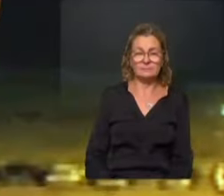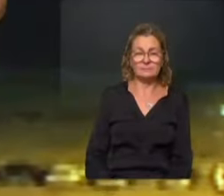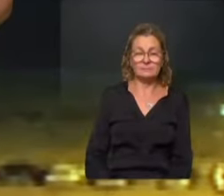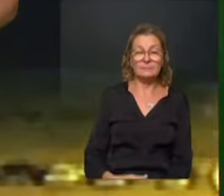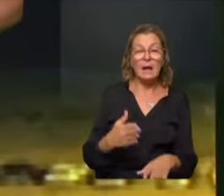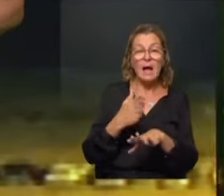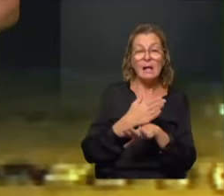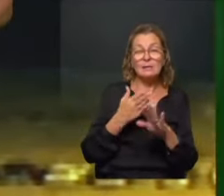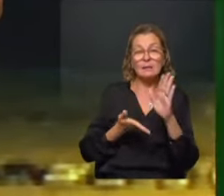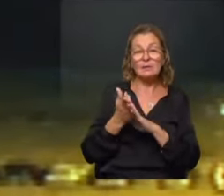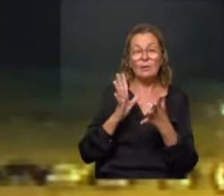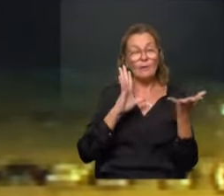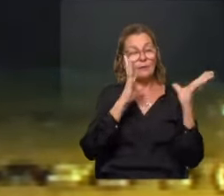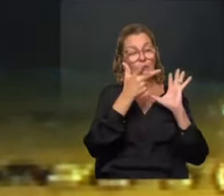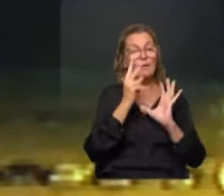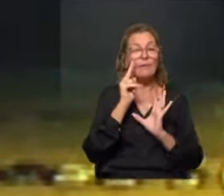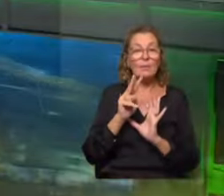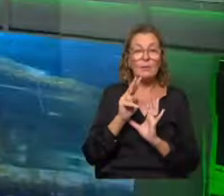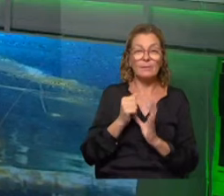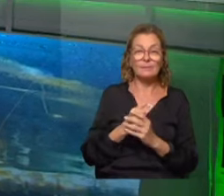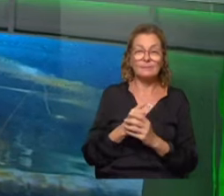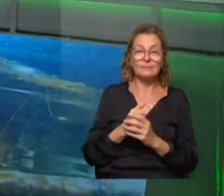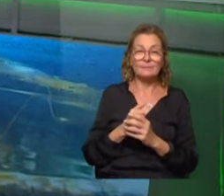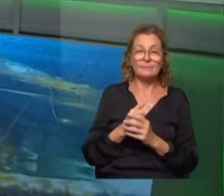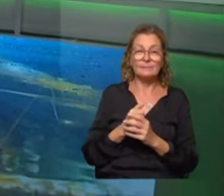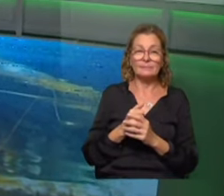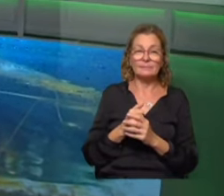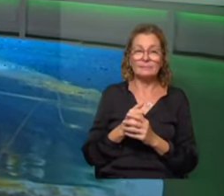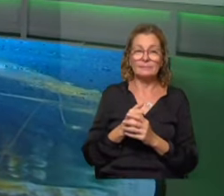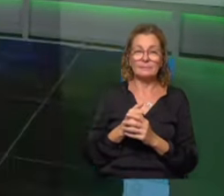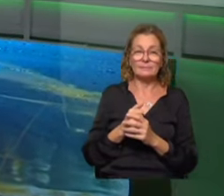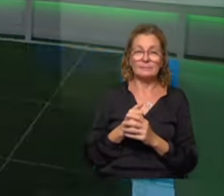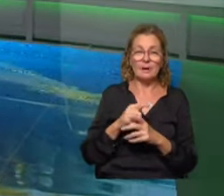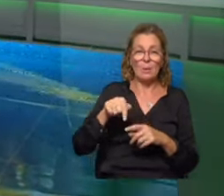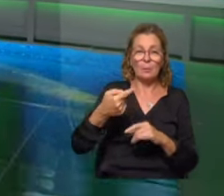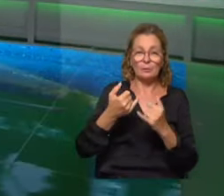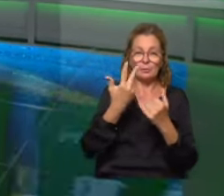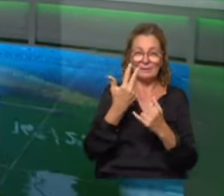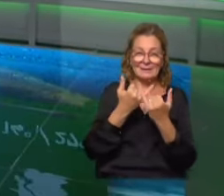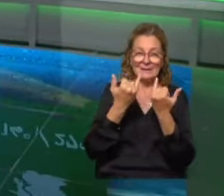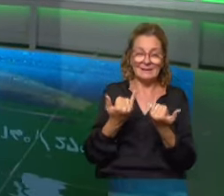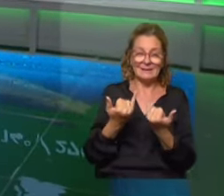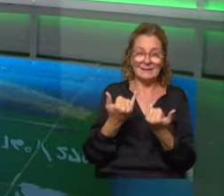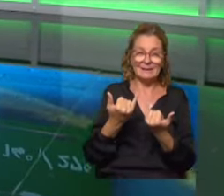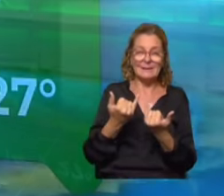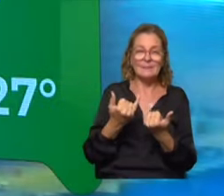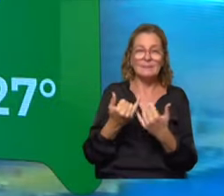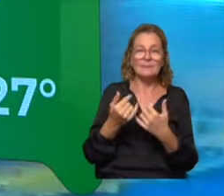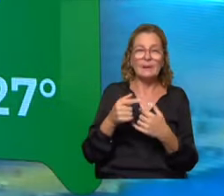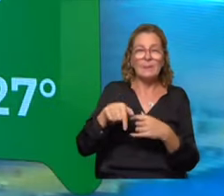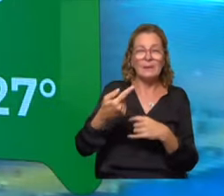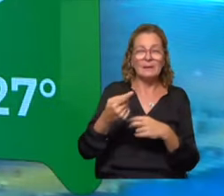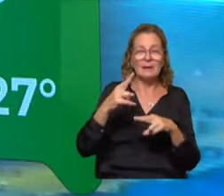Antes de la despedida, repasamos el pronóstico del tiempo. Sí, vamos a ver cómo estará estos próximos 3 días en la zona metropolitana.